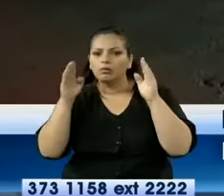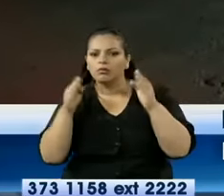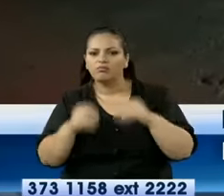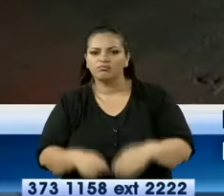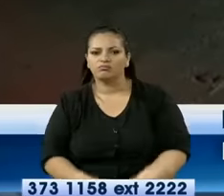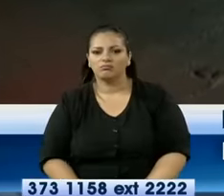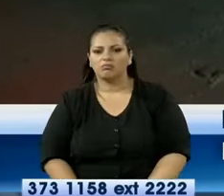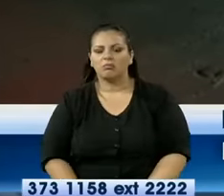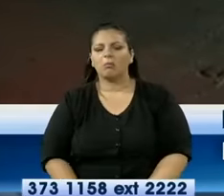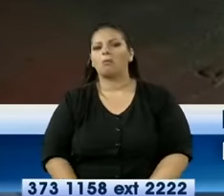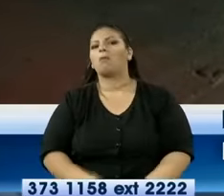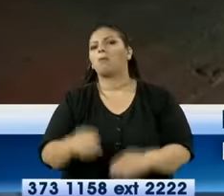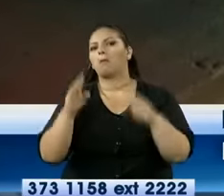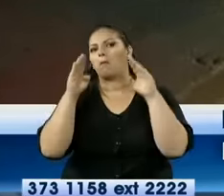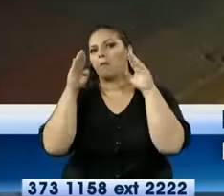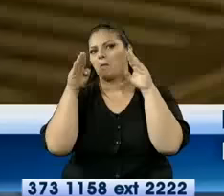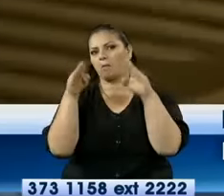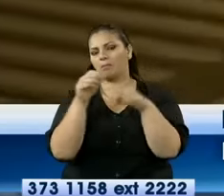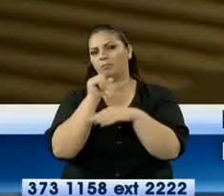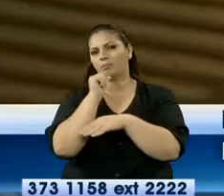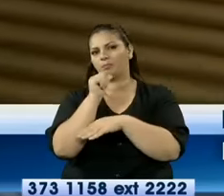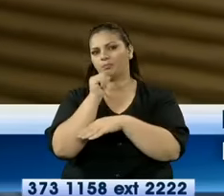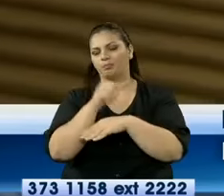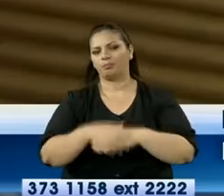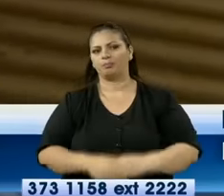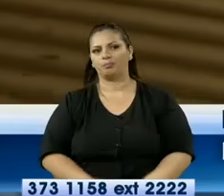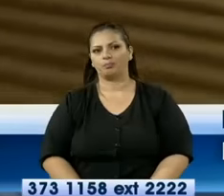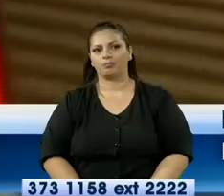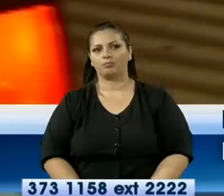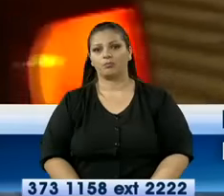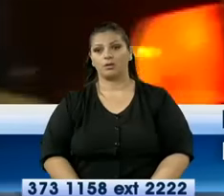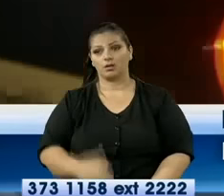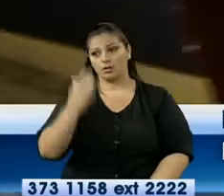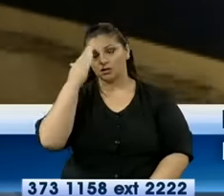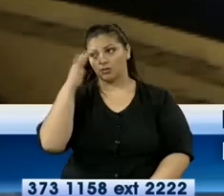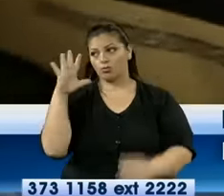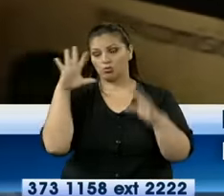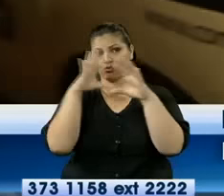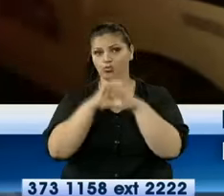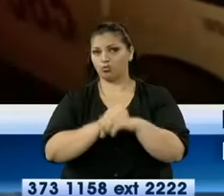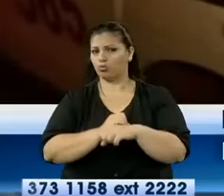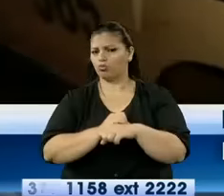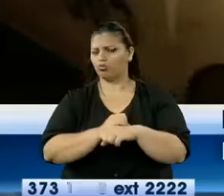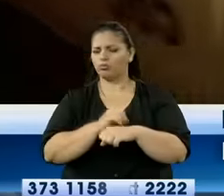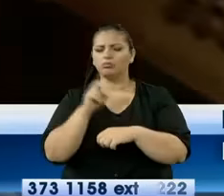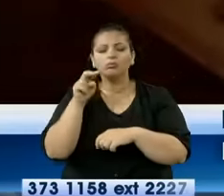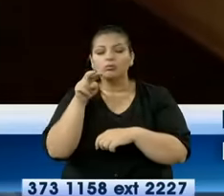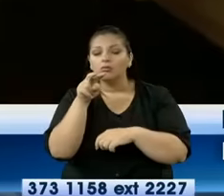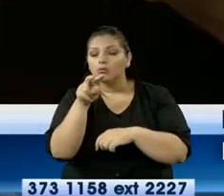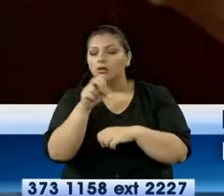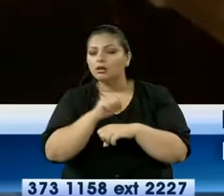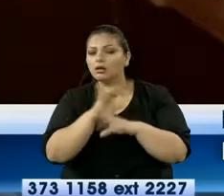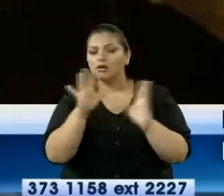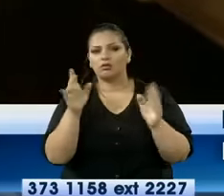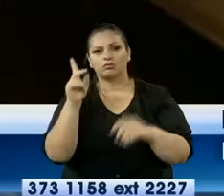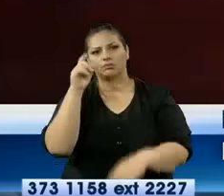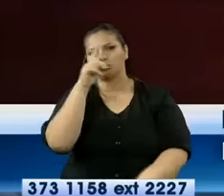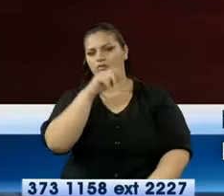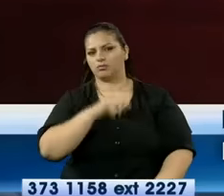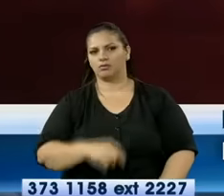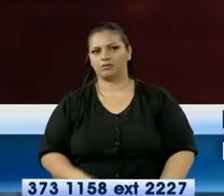insistencia, no lo atiende. Y es que en horas de la noche es casi imposible divisarlo. Por supuesto que sí, imposible mismo. Ahí